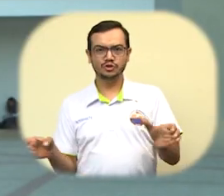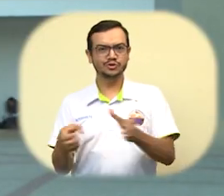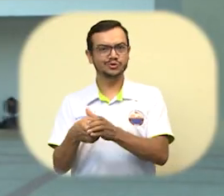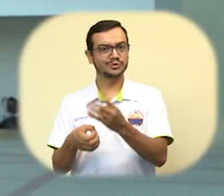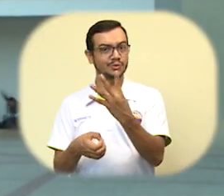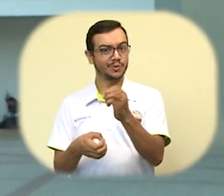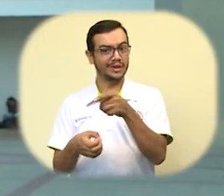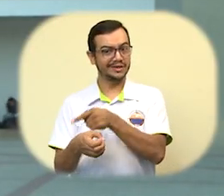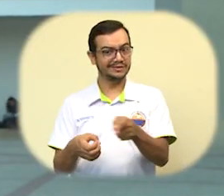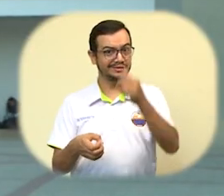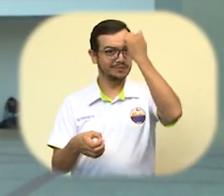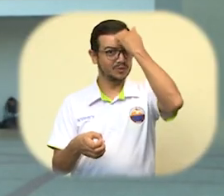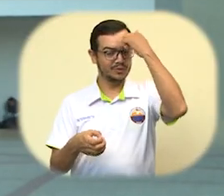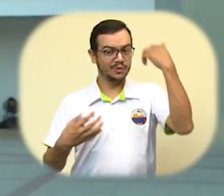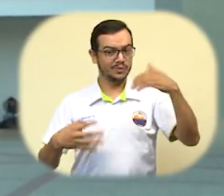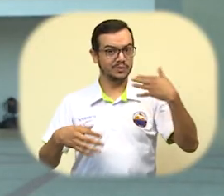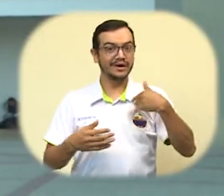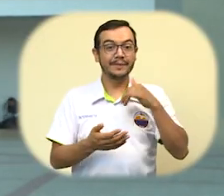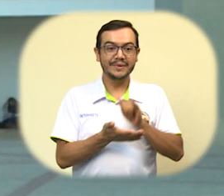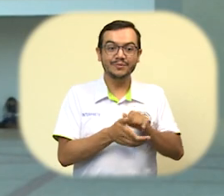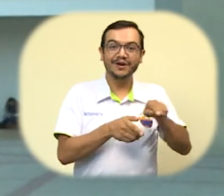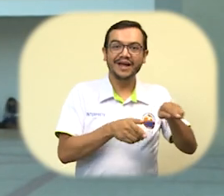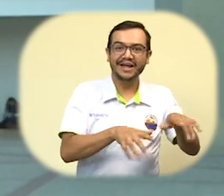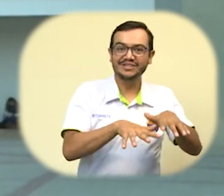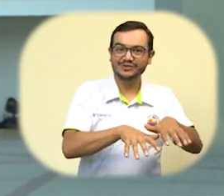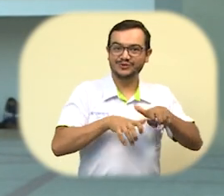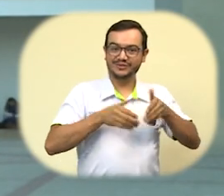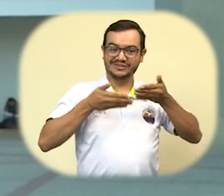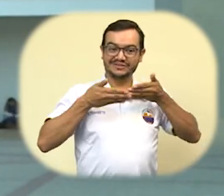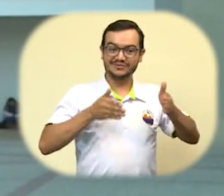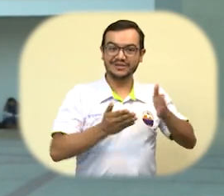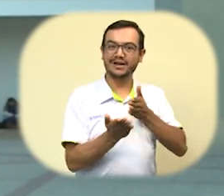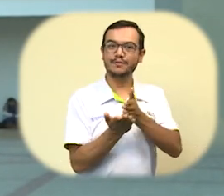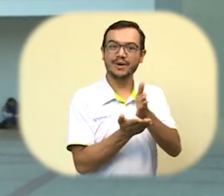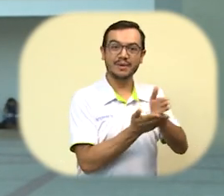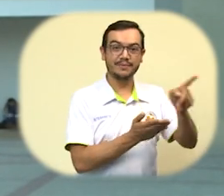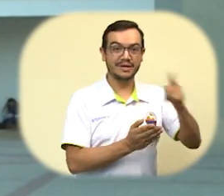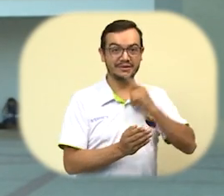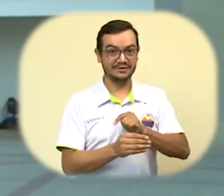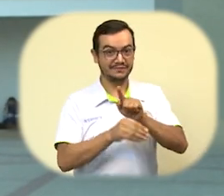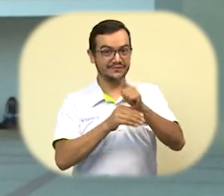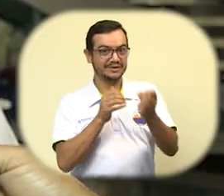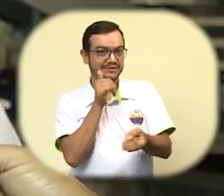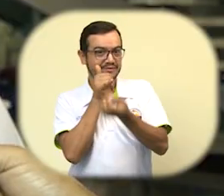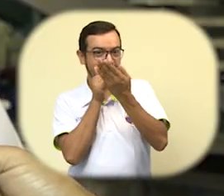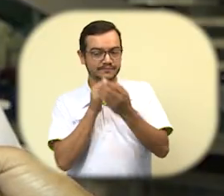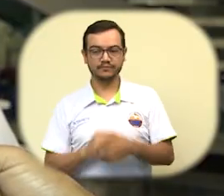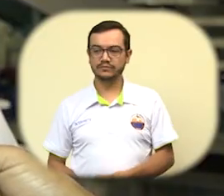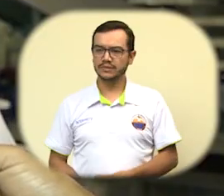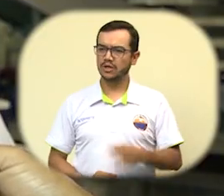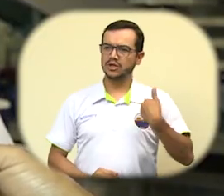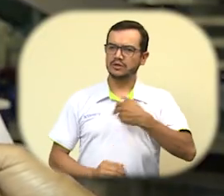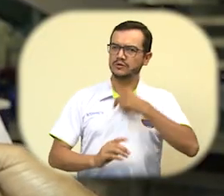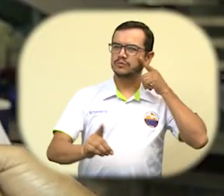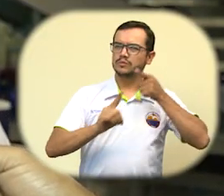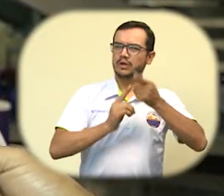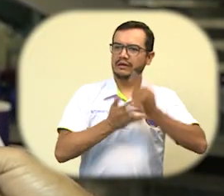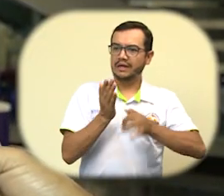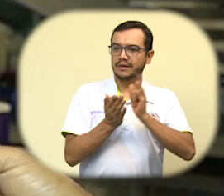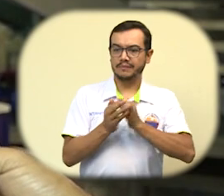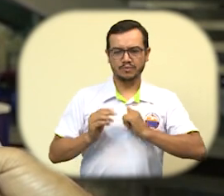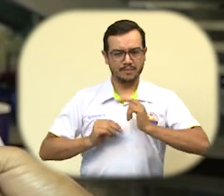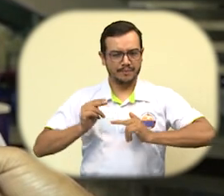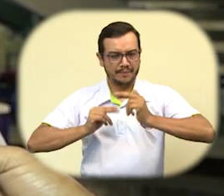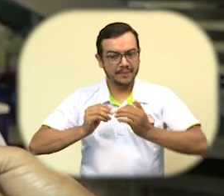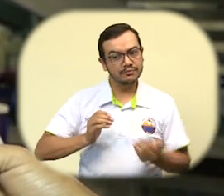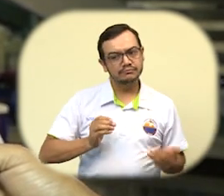esfuerzo y dedicación de los docentes se dio en el marco del lanzamiento de la nueva oferta de la Facultad de Educación. Nuestra filosofía ha sido sembrar y